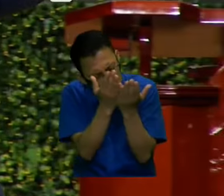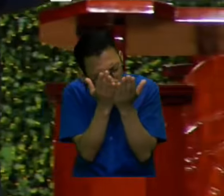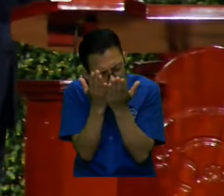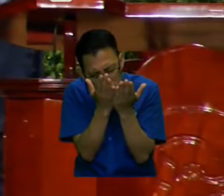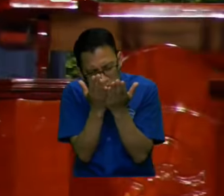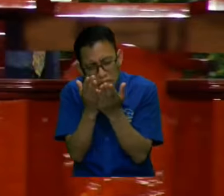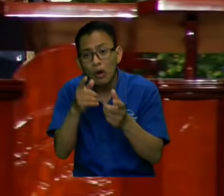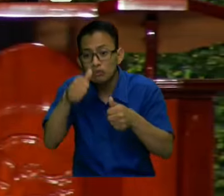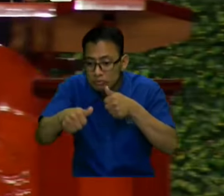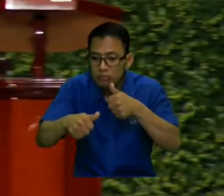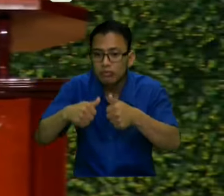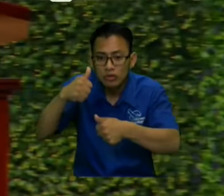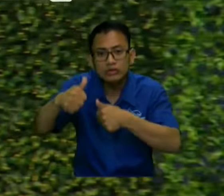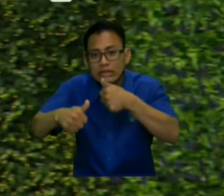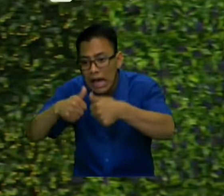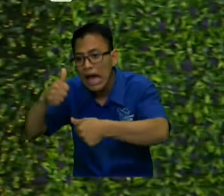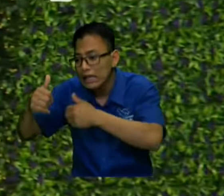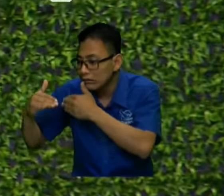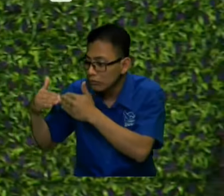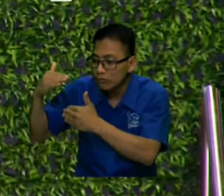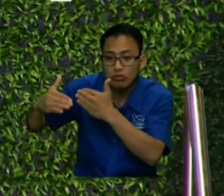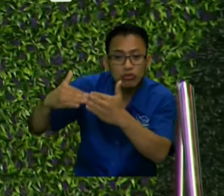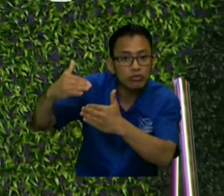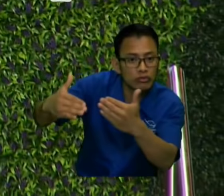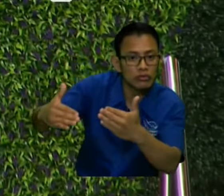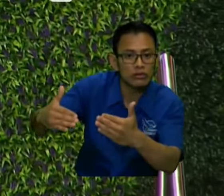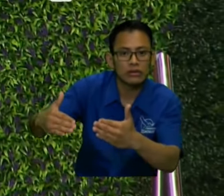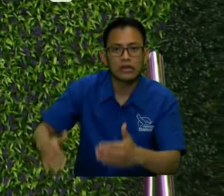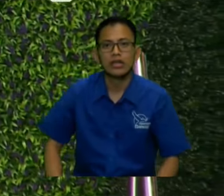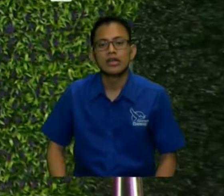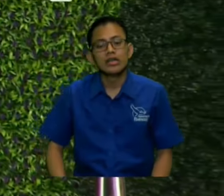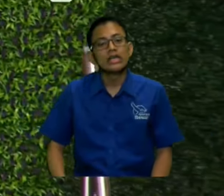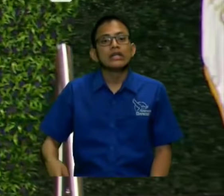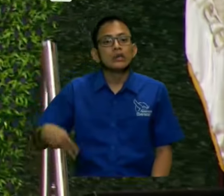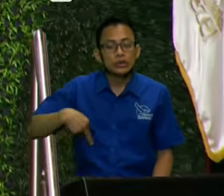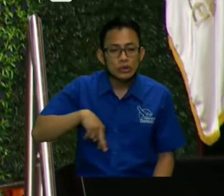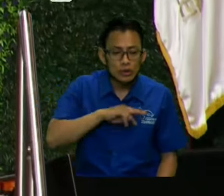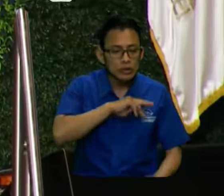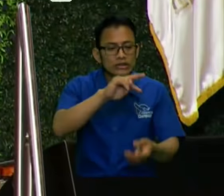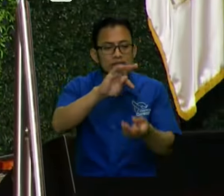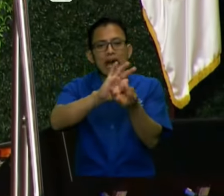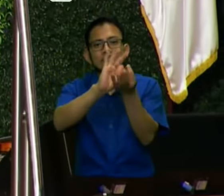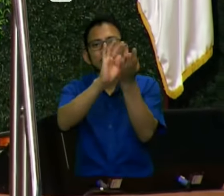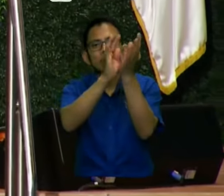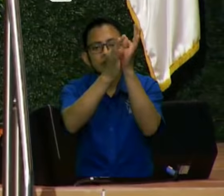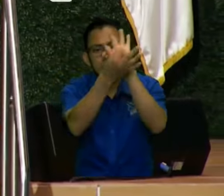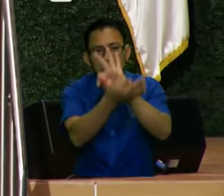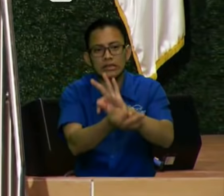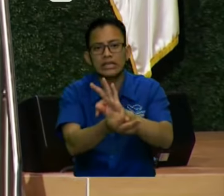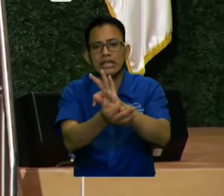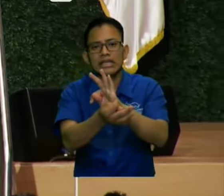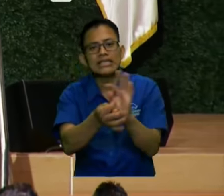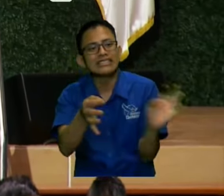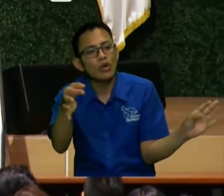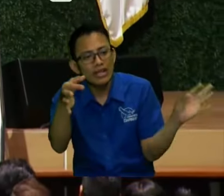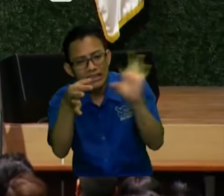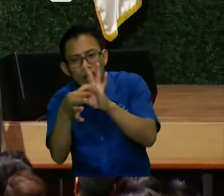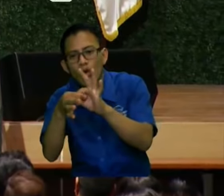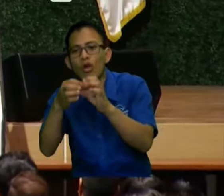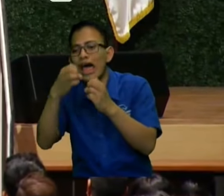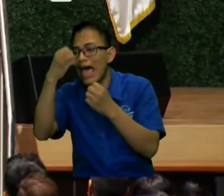Entonces tiene que haber aquí una transformación que va de la mano de la información.